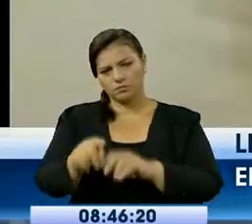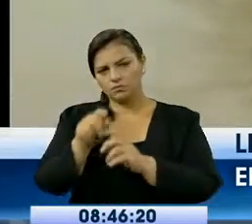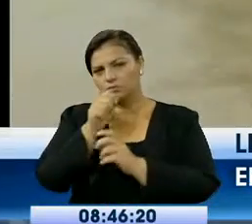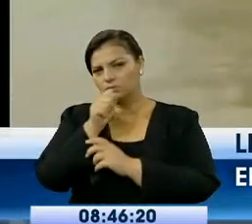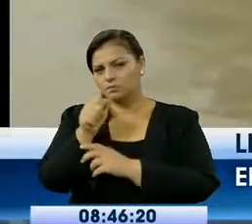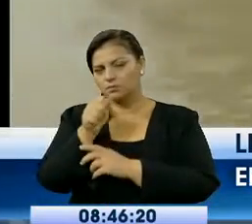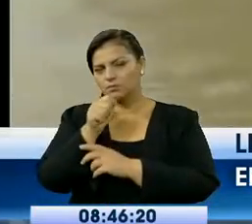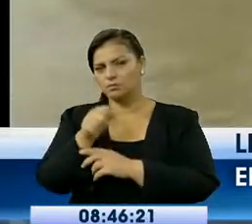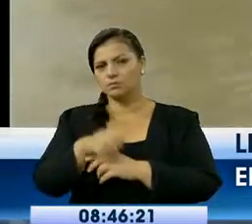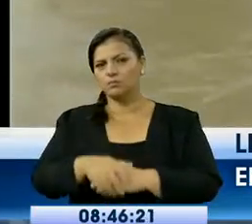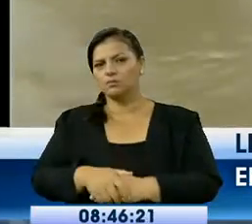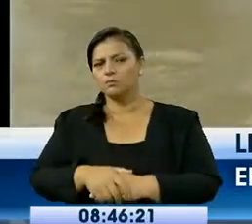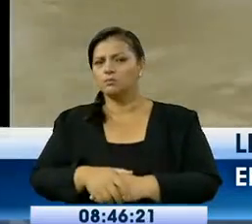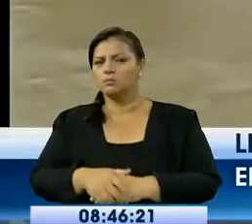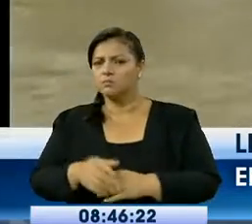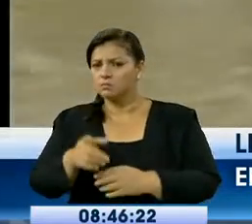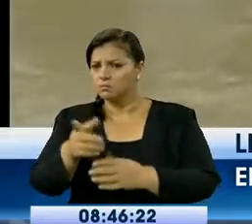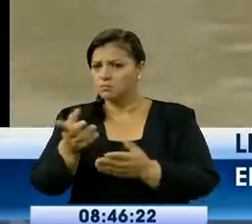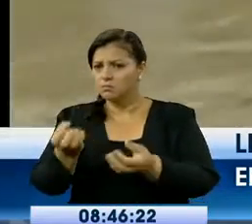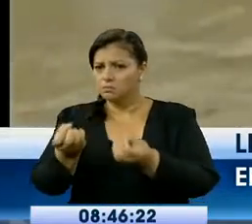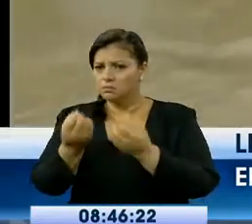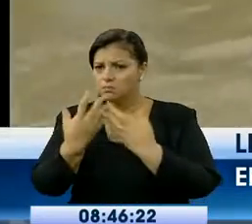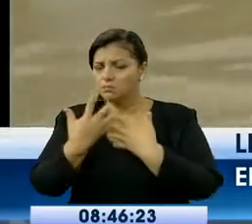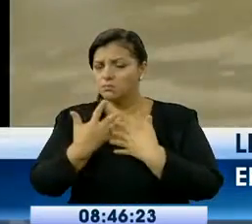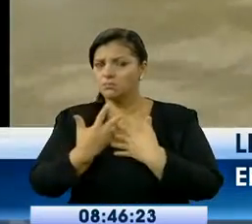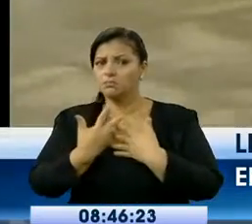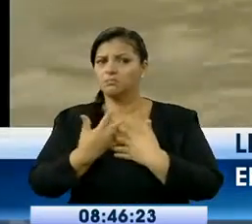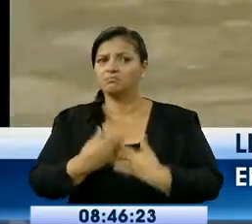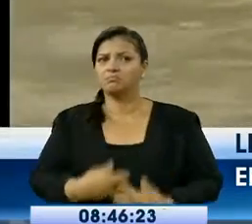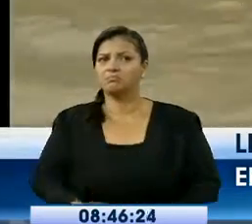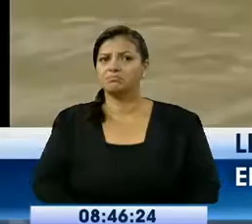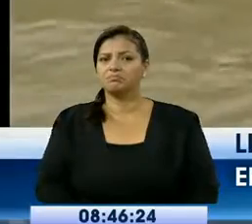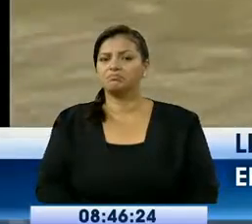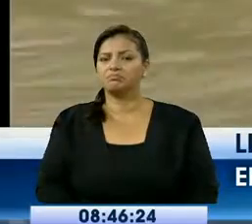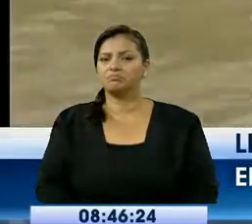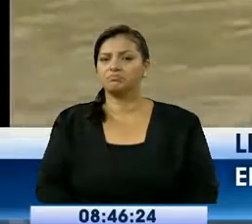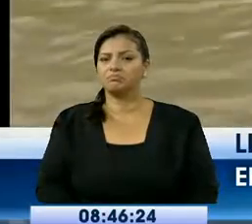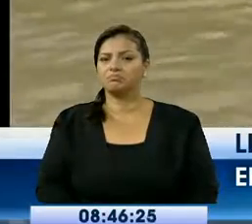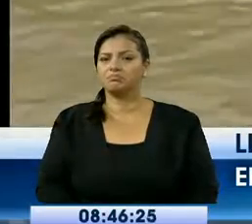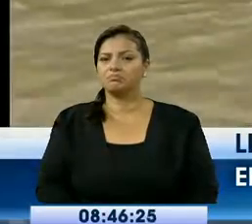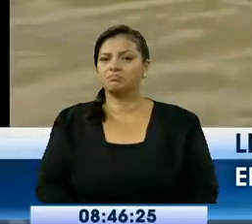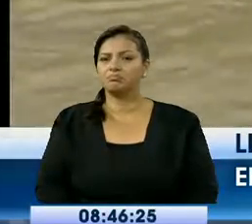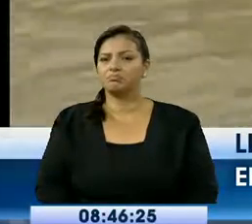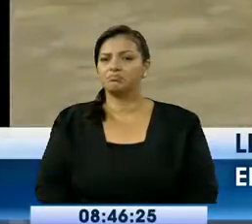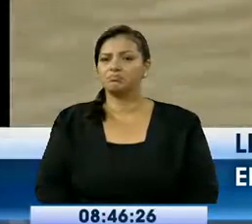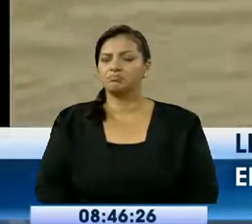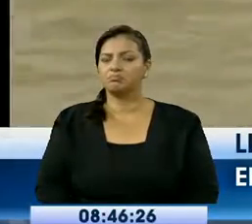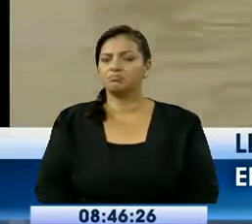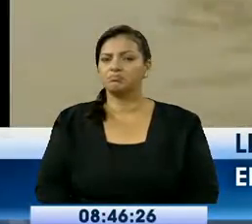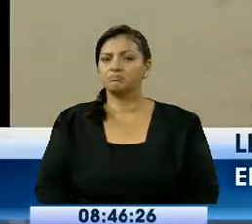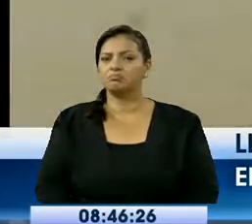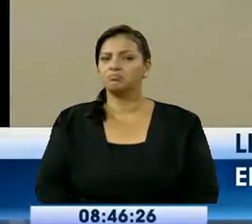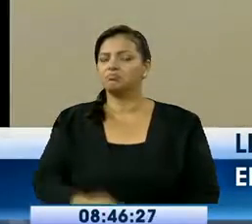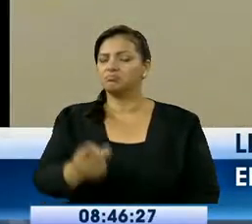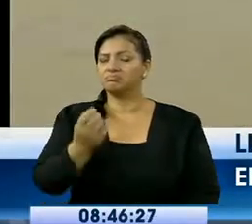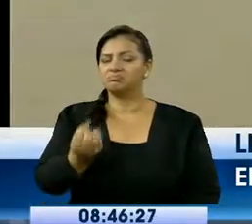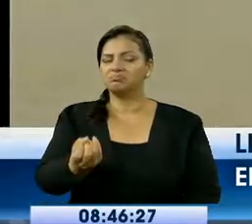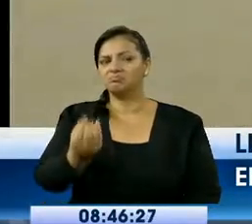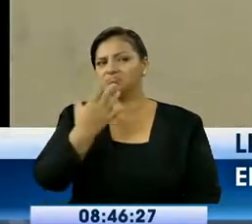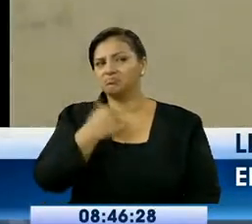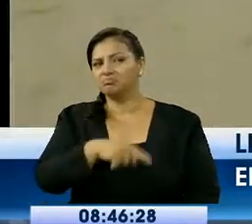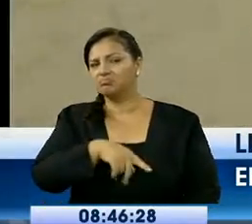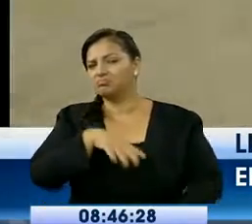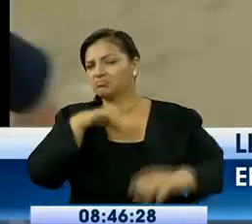inmediatamente. Nos decían ustedes, los habitantes de este sector, mi estimado, nos decían ustedes, los habitantes de este sector, que Cada vez que